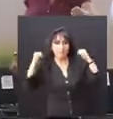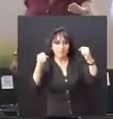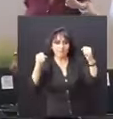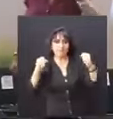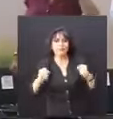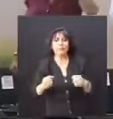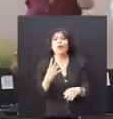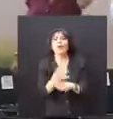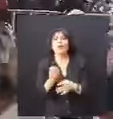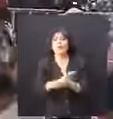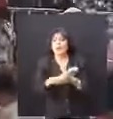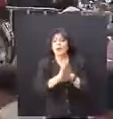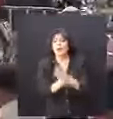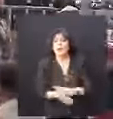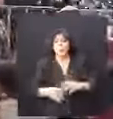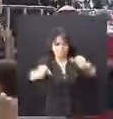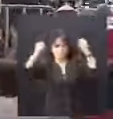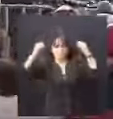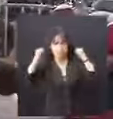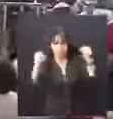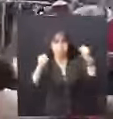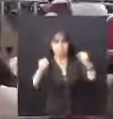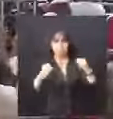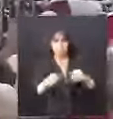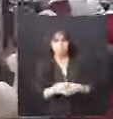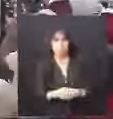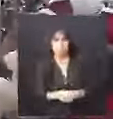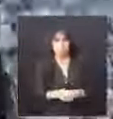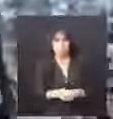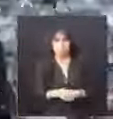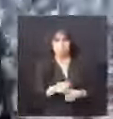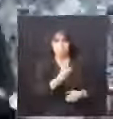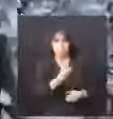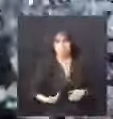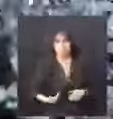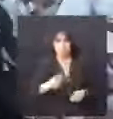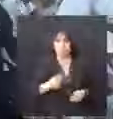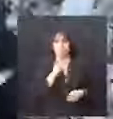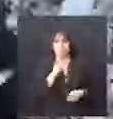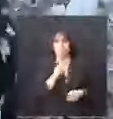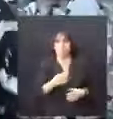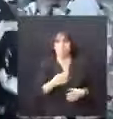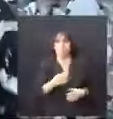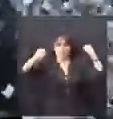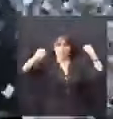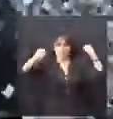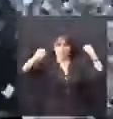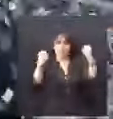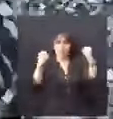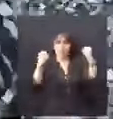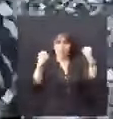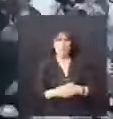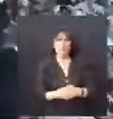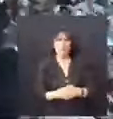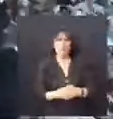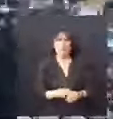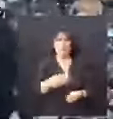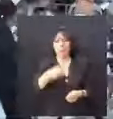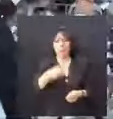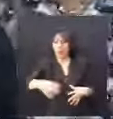Cuarta Transformación! ¡Que viva el presidente López Obrador! ¡Que viva